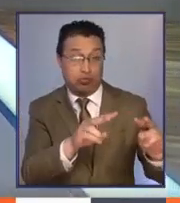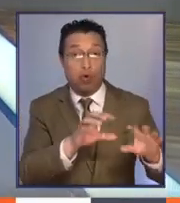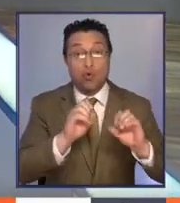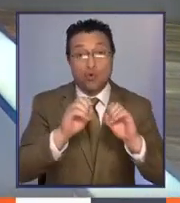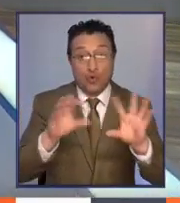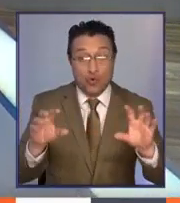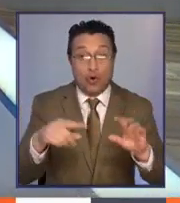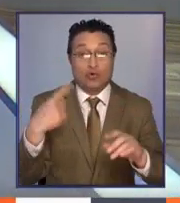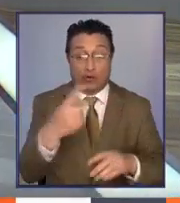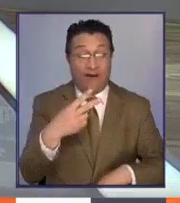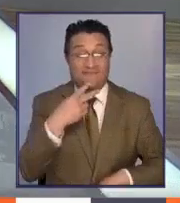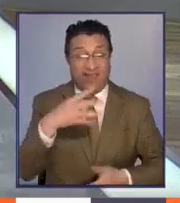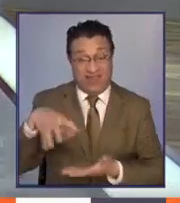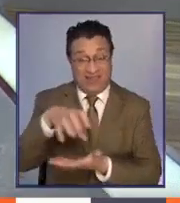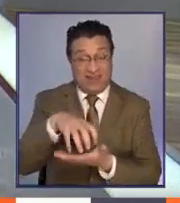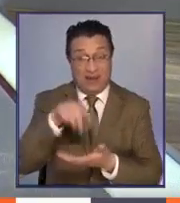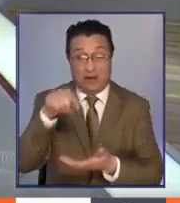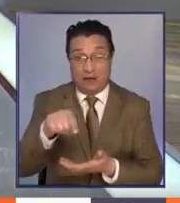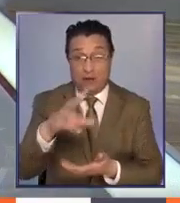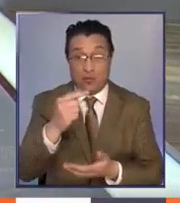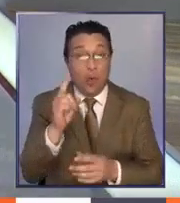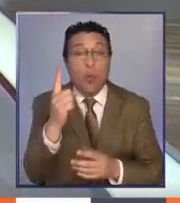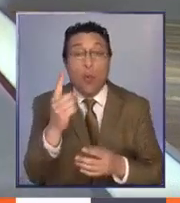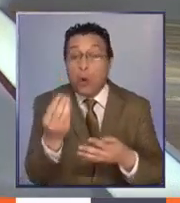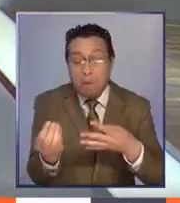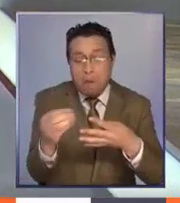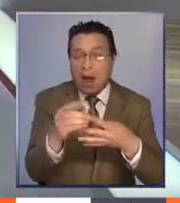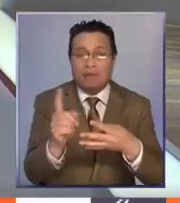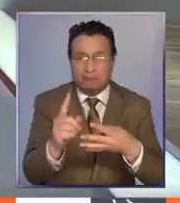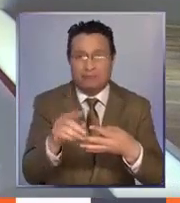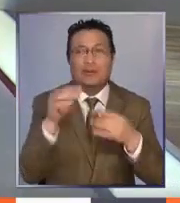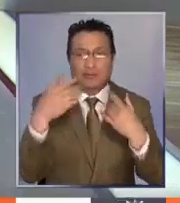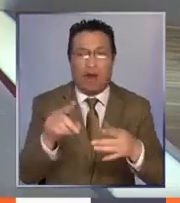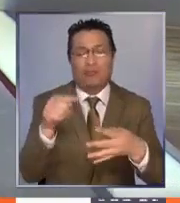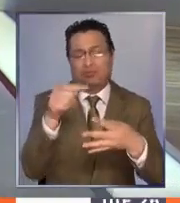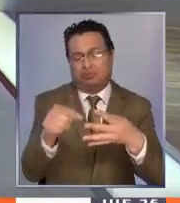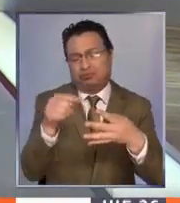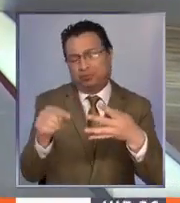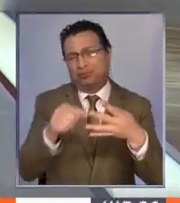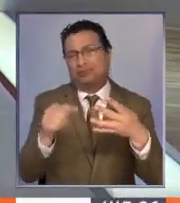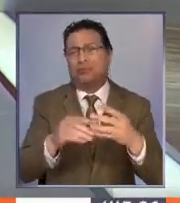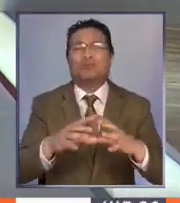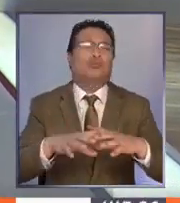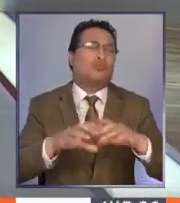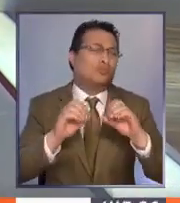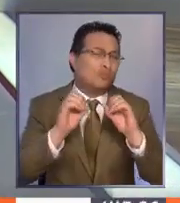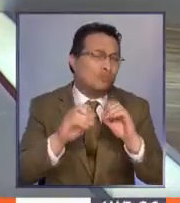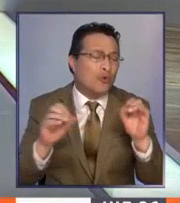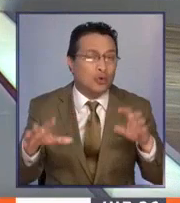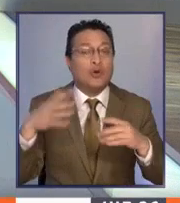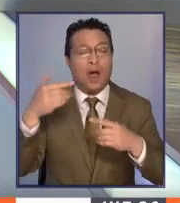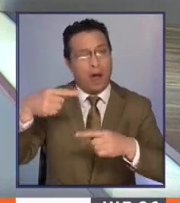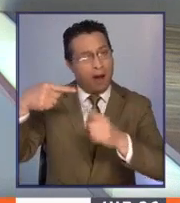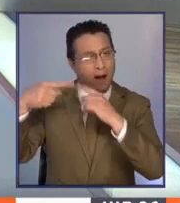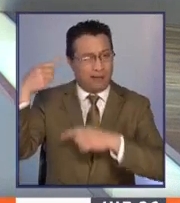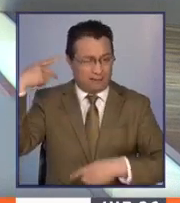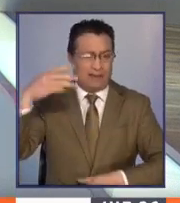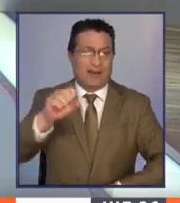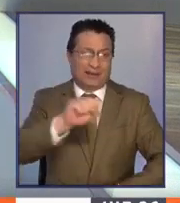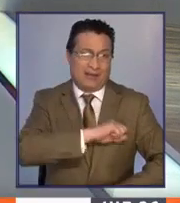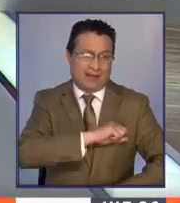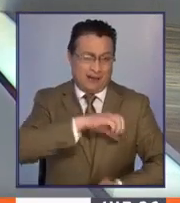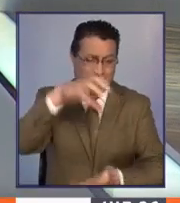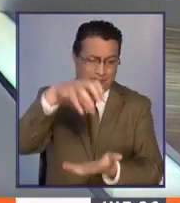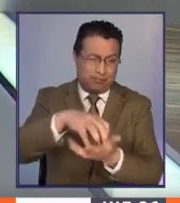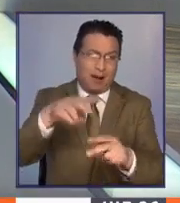los residentes del sector no es un hecho delictual más. Denuncian que la frecuencia ha aumentado y ha hecho que el histórico corazón de Santiago se haya